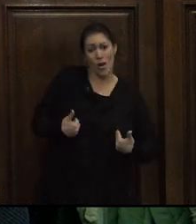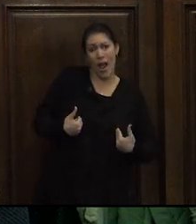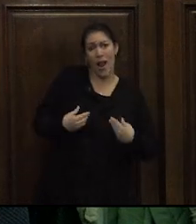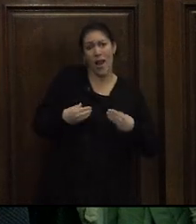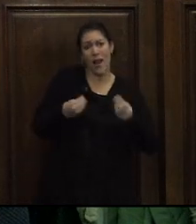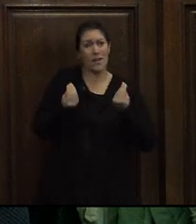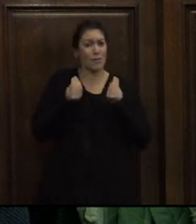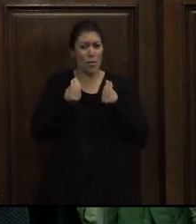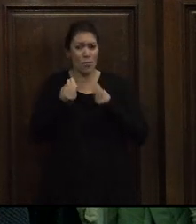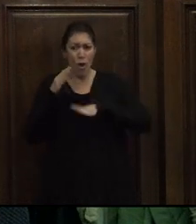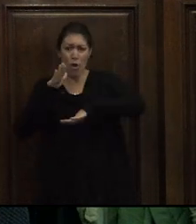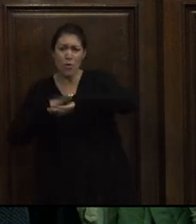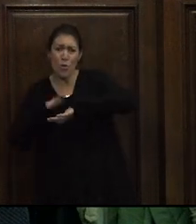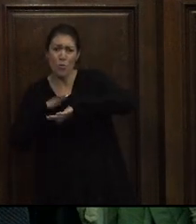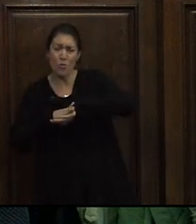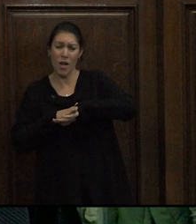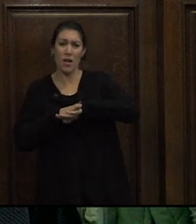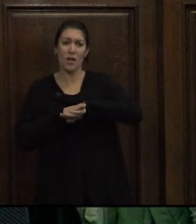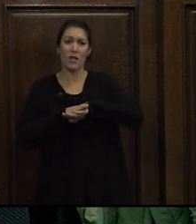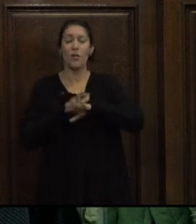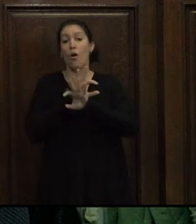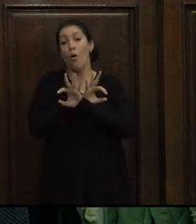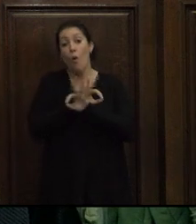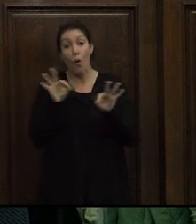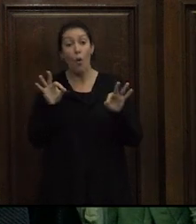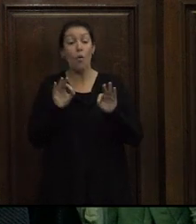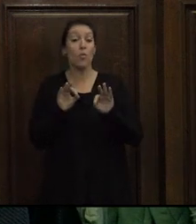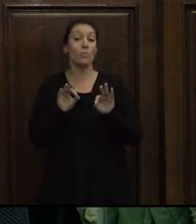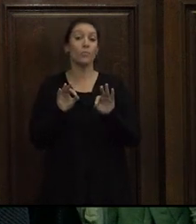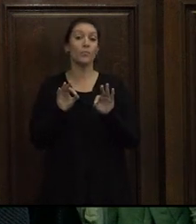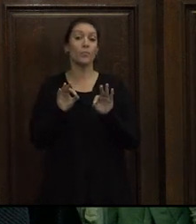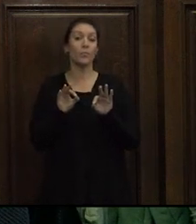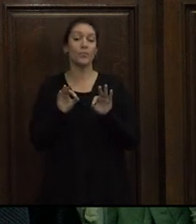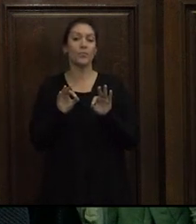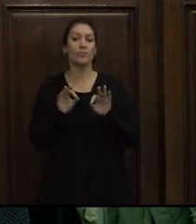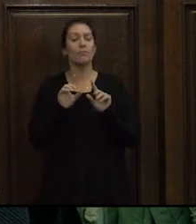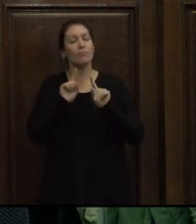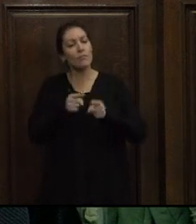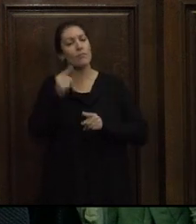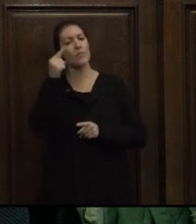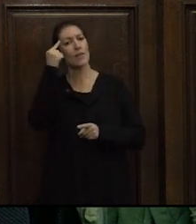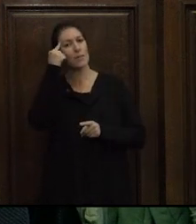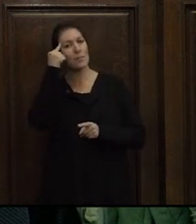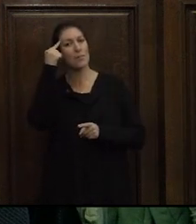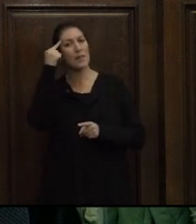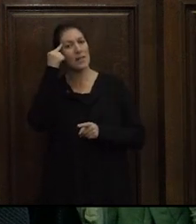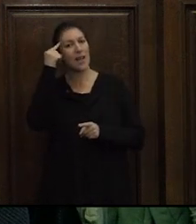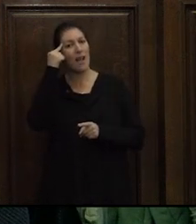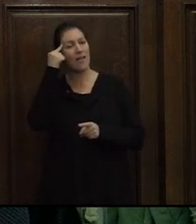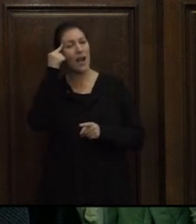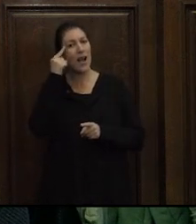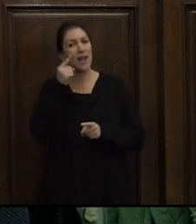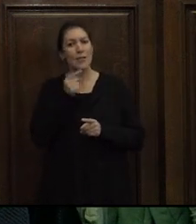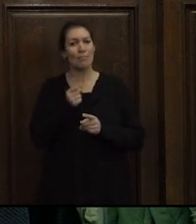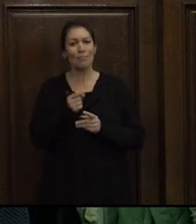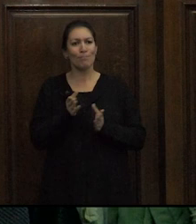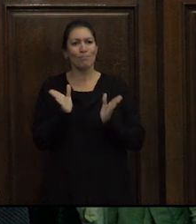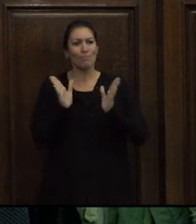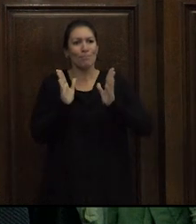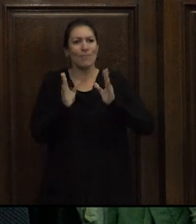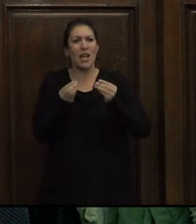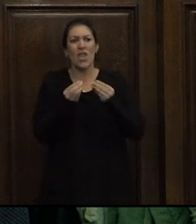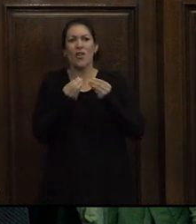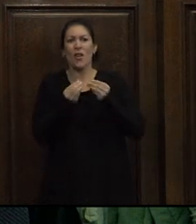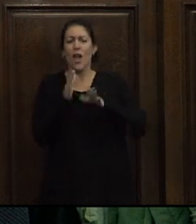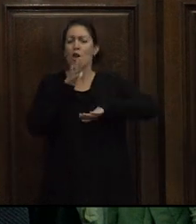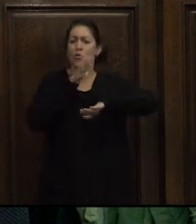qué lugar tiene la culpa ahí, y si no tiene algo que ver también pensaba esta imposibilidad de alojar la